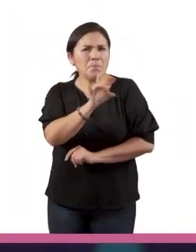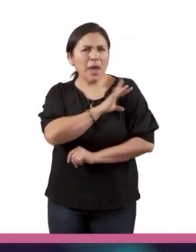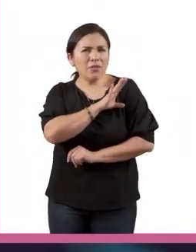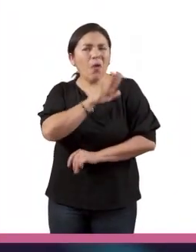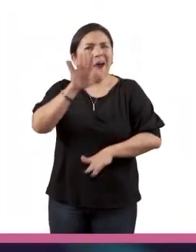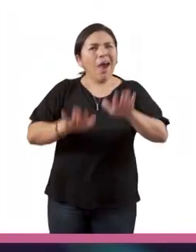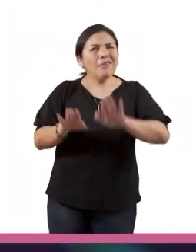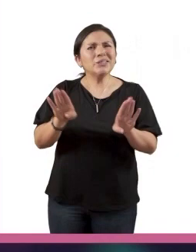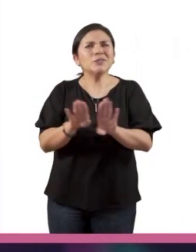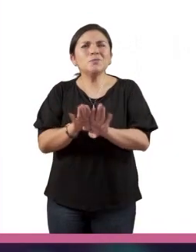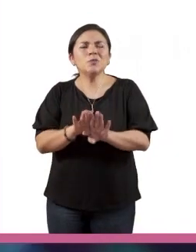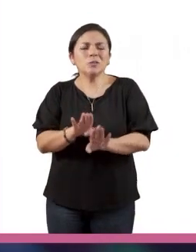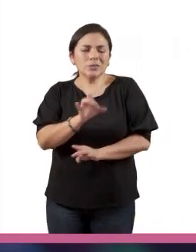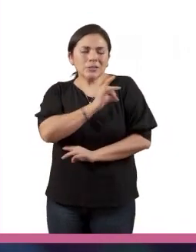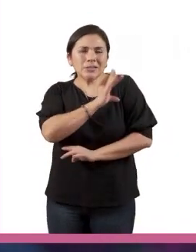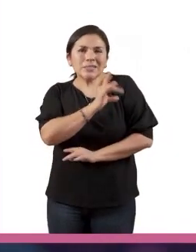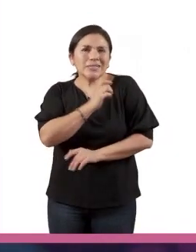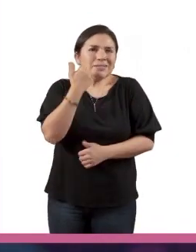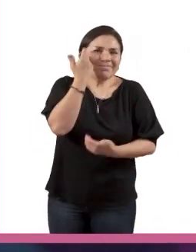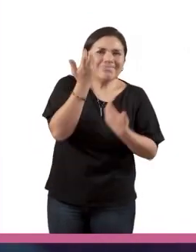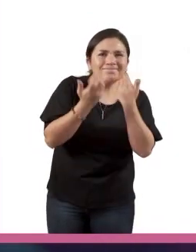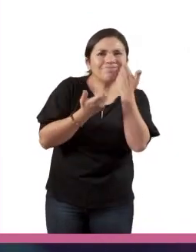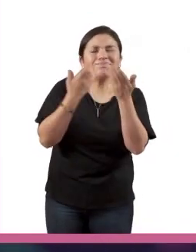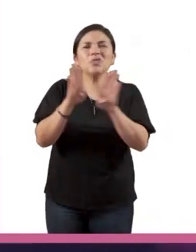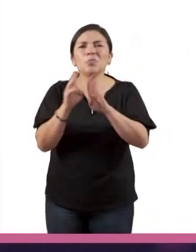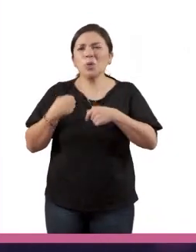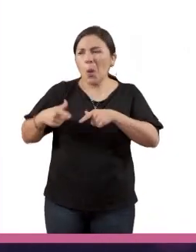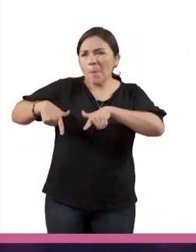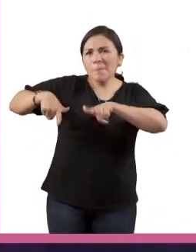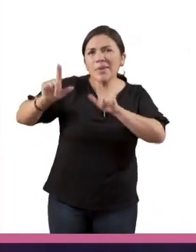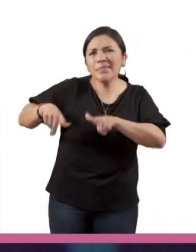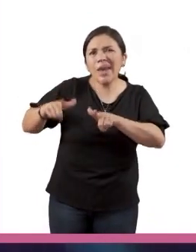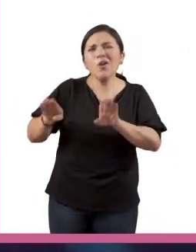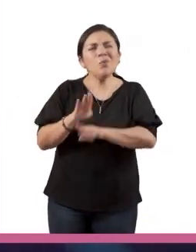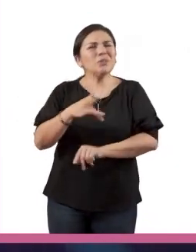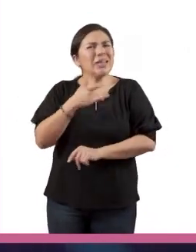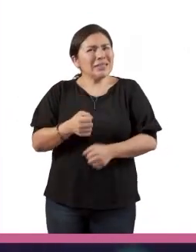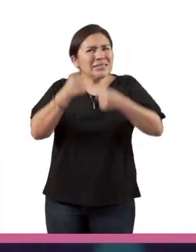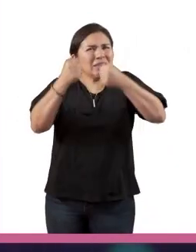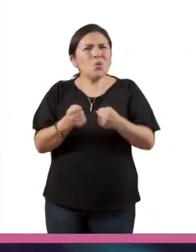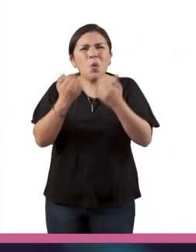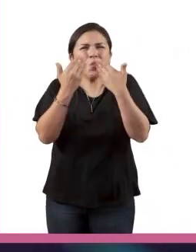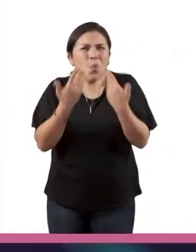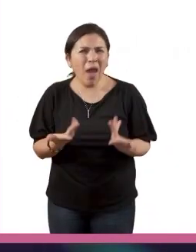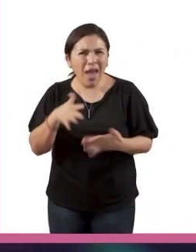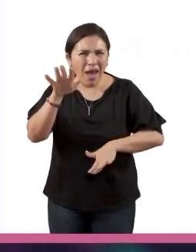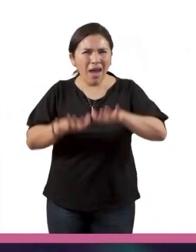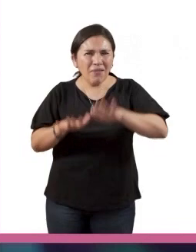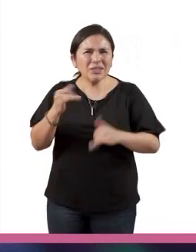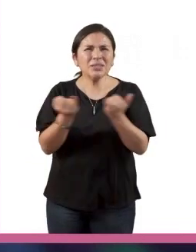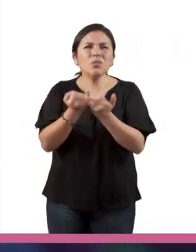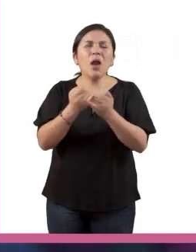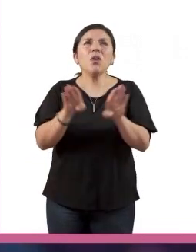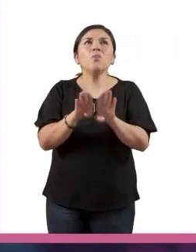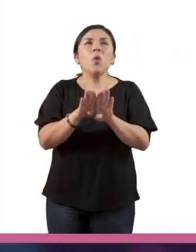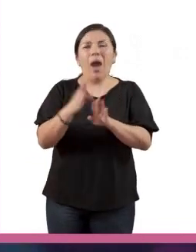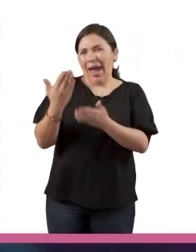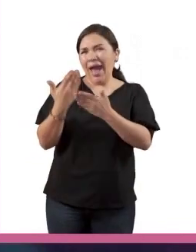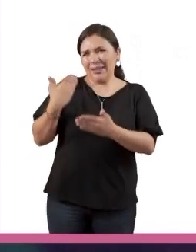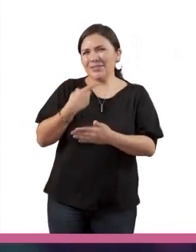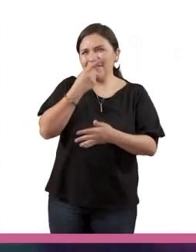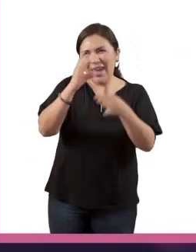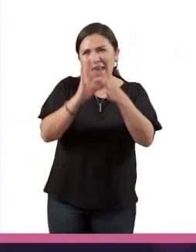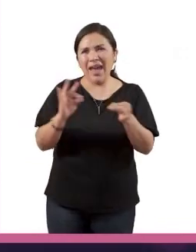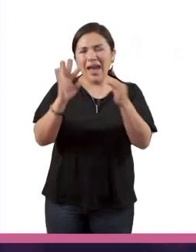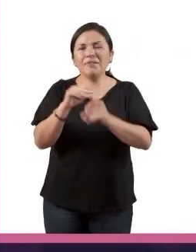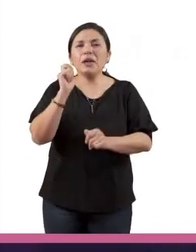como miedo, tenía como temor de subir videos, no sé, como inseguridades, incluso, ¿no? El como les platicaba un poco acerca